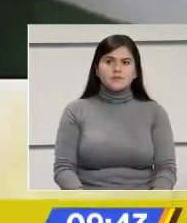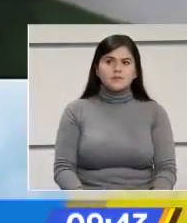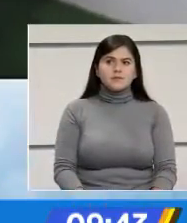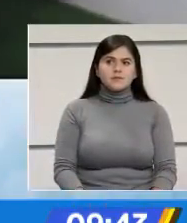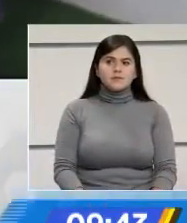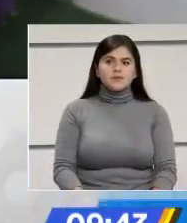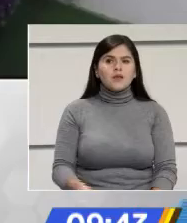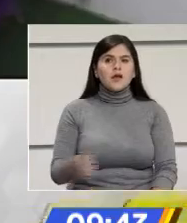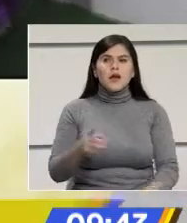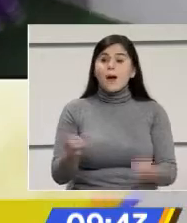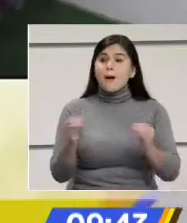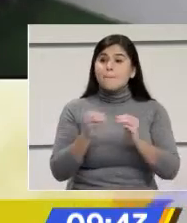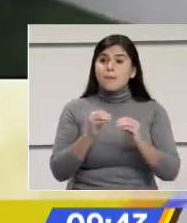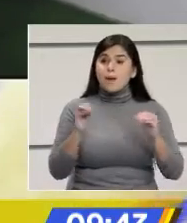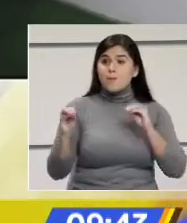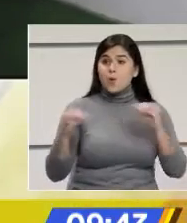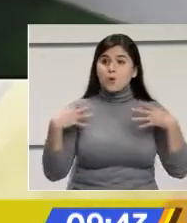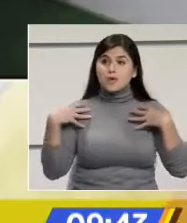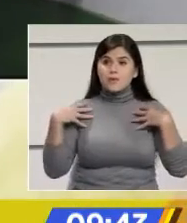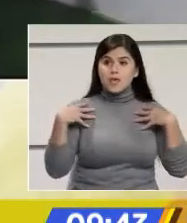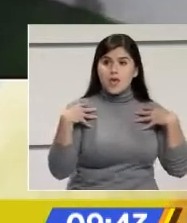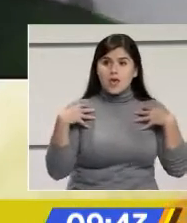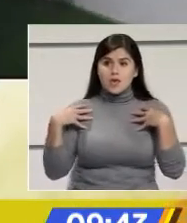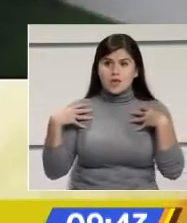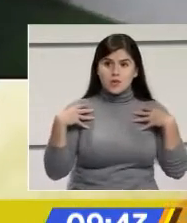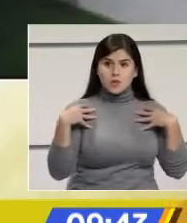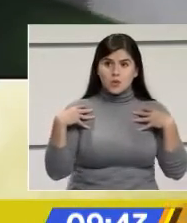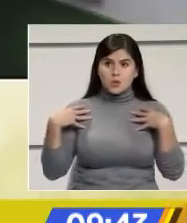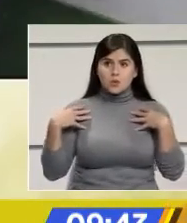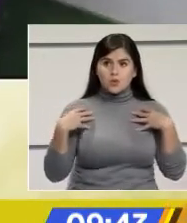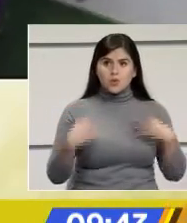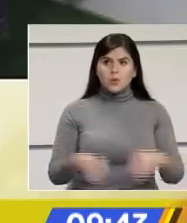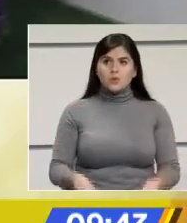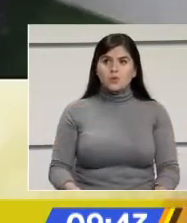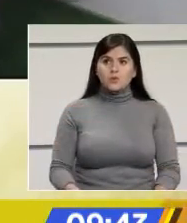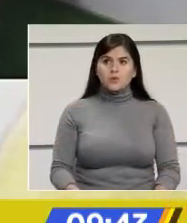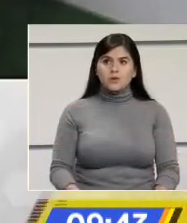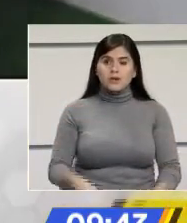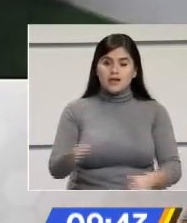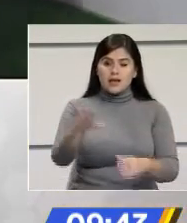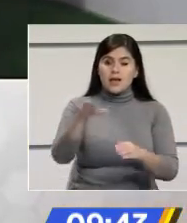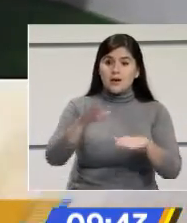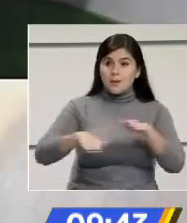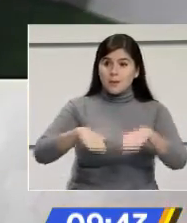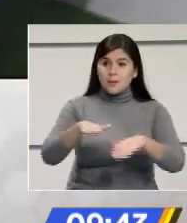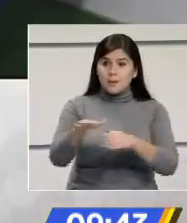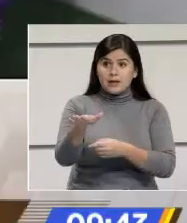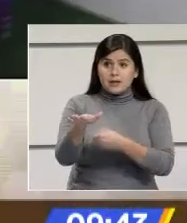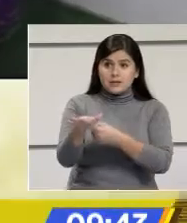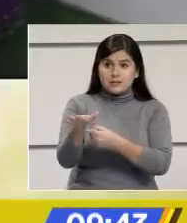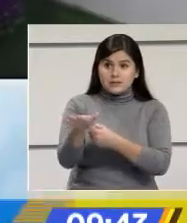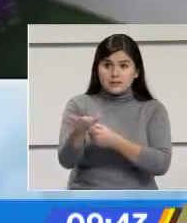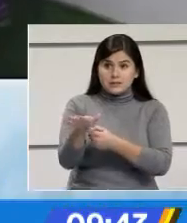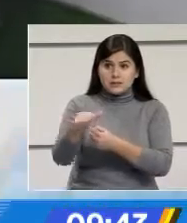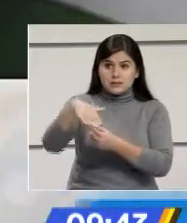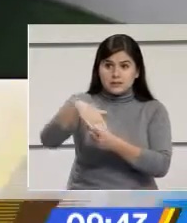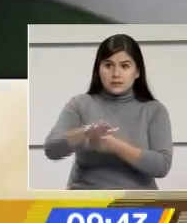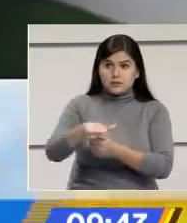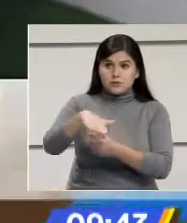más de movimiento. Yo le digo a mis niños que tienen como una espinita en el talón para que hagan el paso de